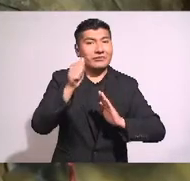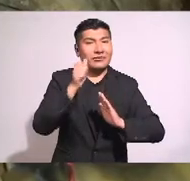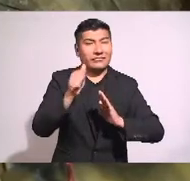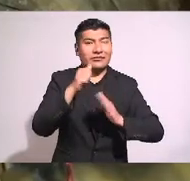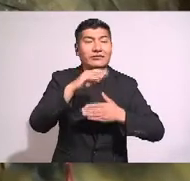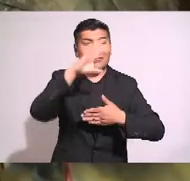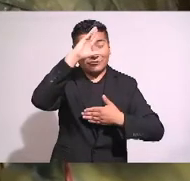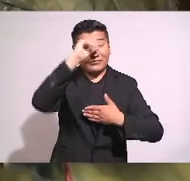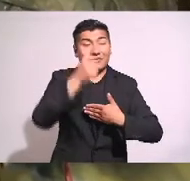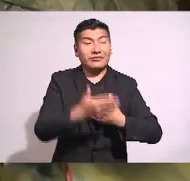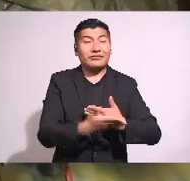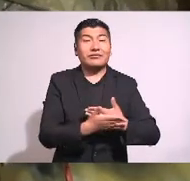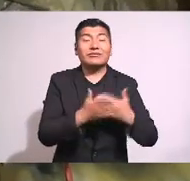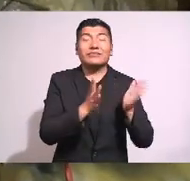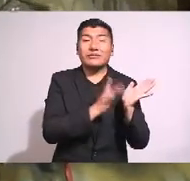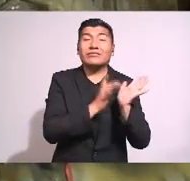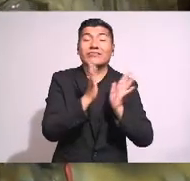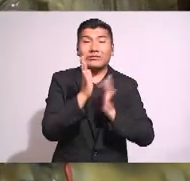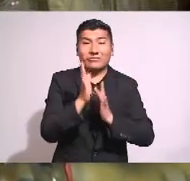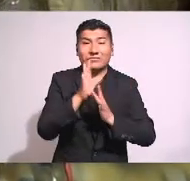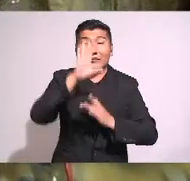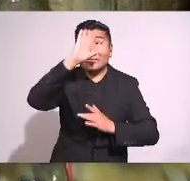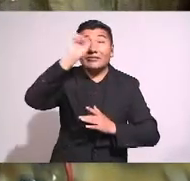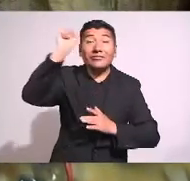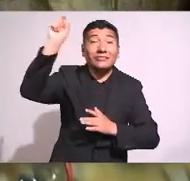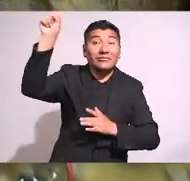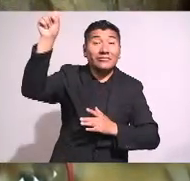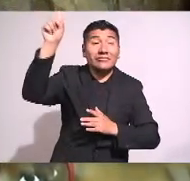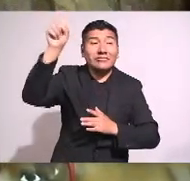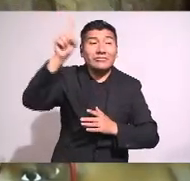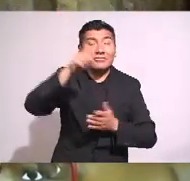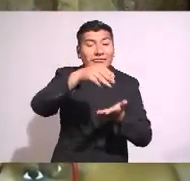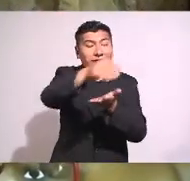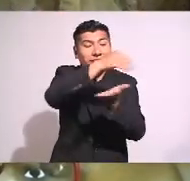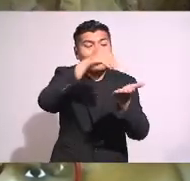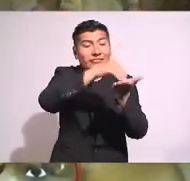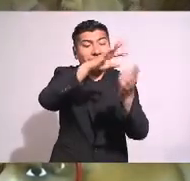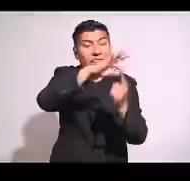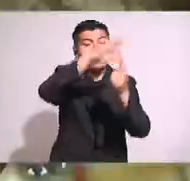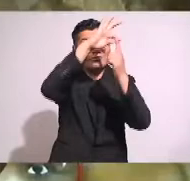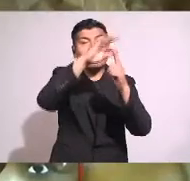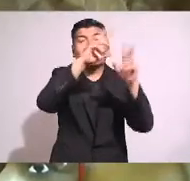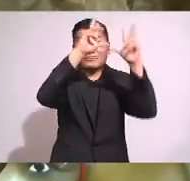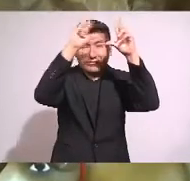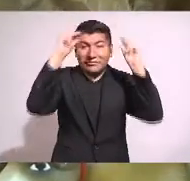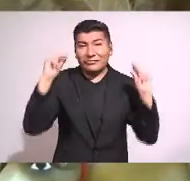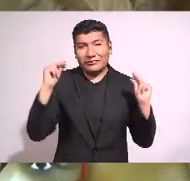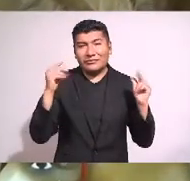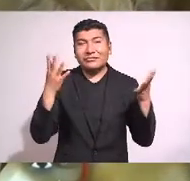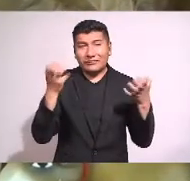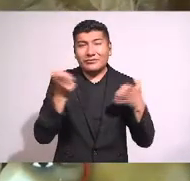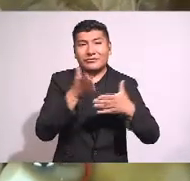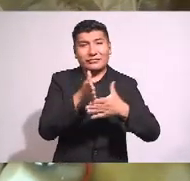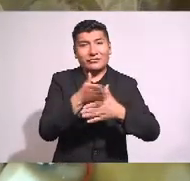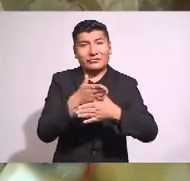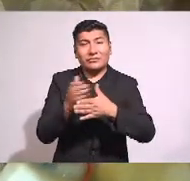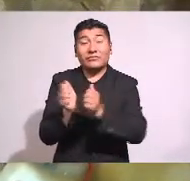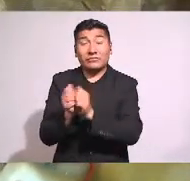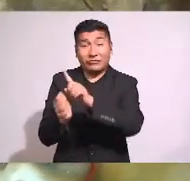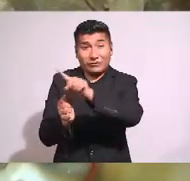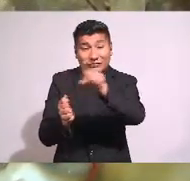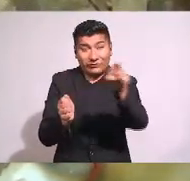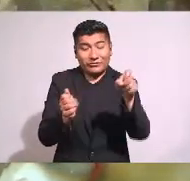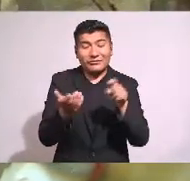Jesús. Él es el centro de la Navidad. Quisiera compartir con ustedes